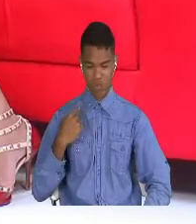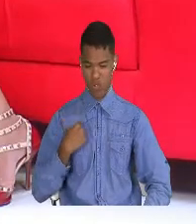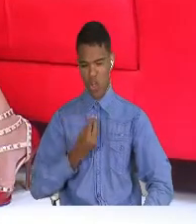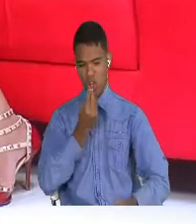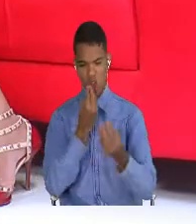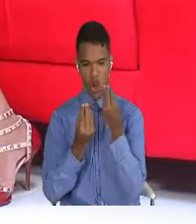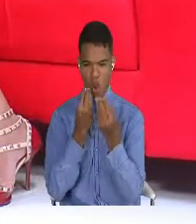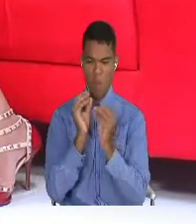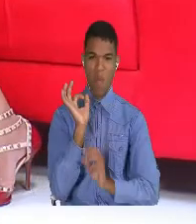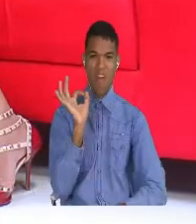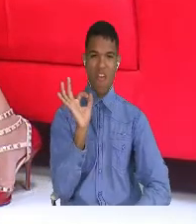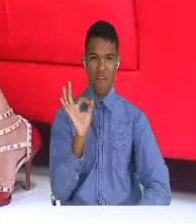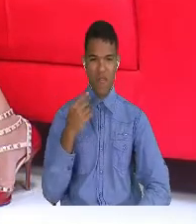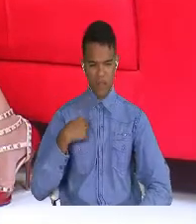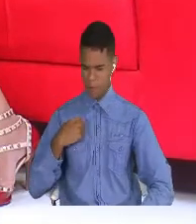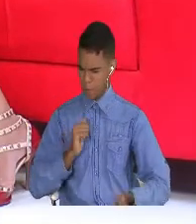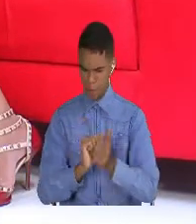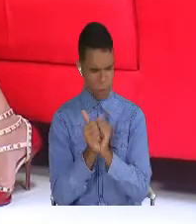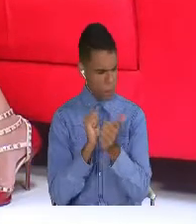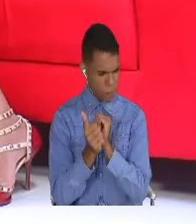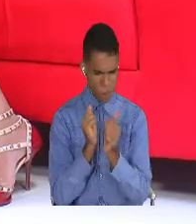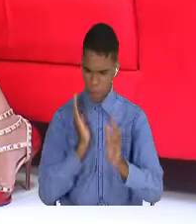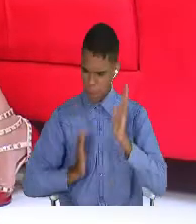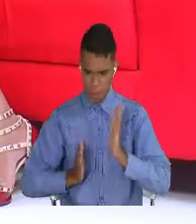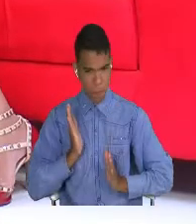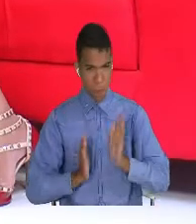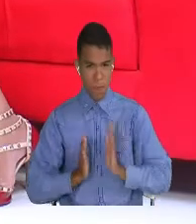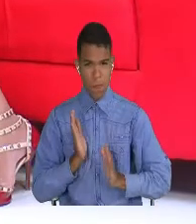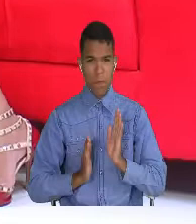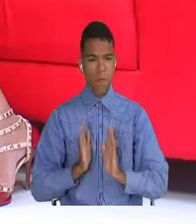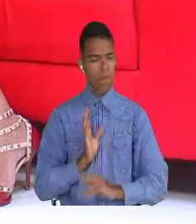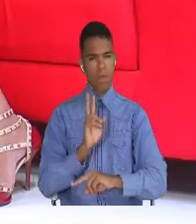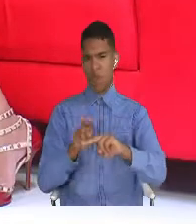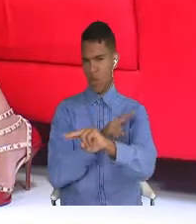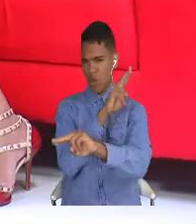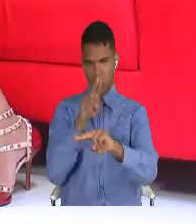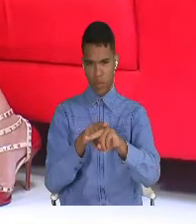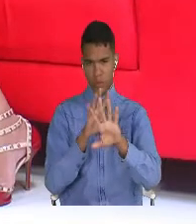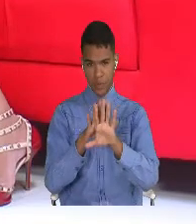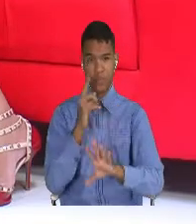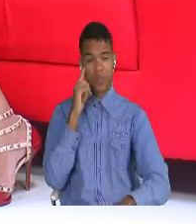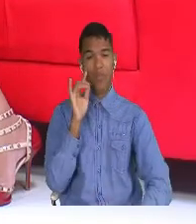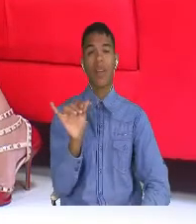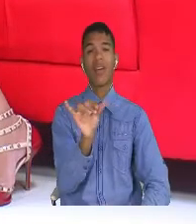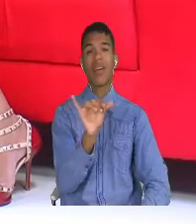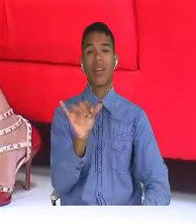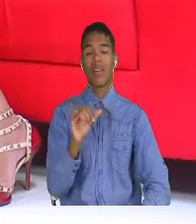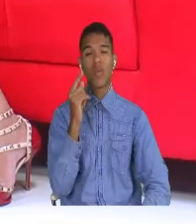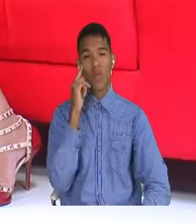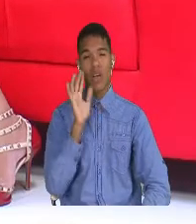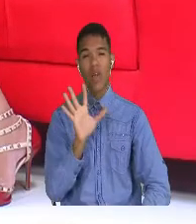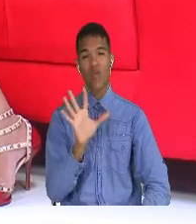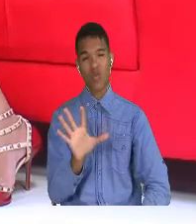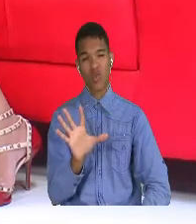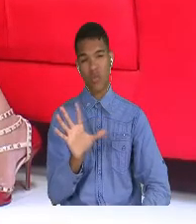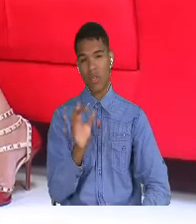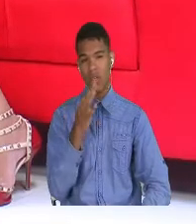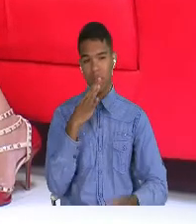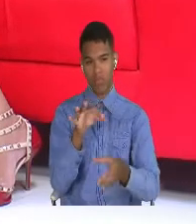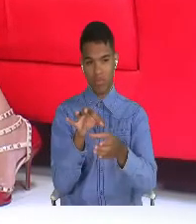tipo de tratamientos. Es lo más normal. Nosotros manejamos ya unos cócteles de anticelulitis aplicados para